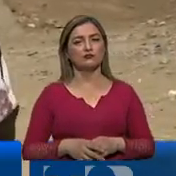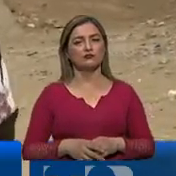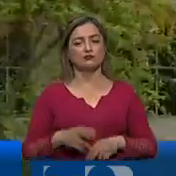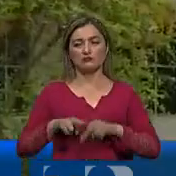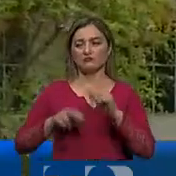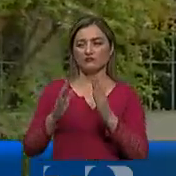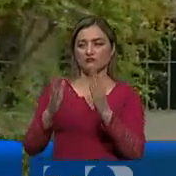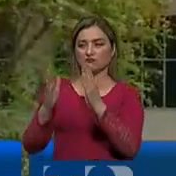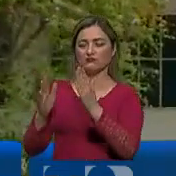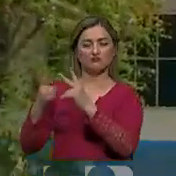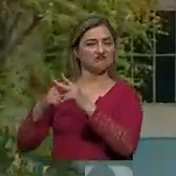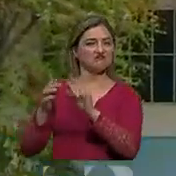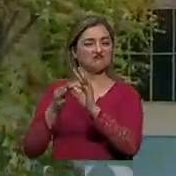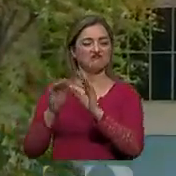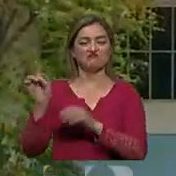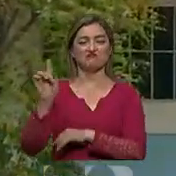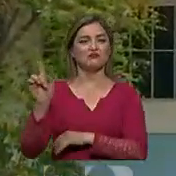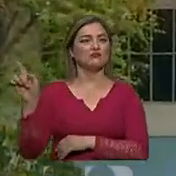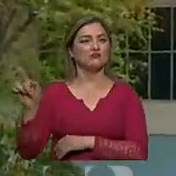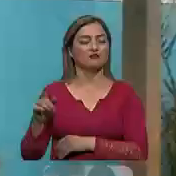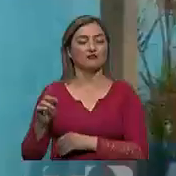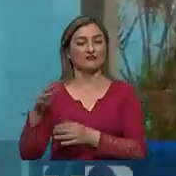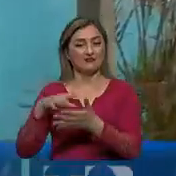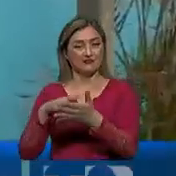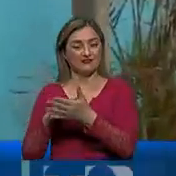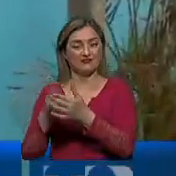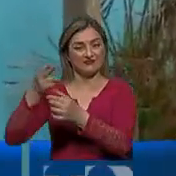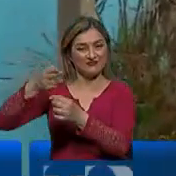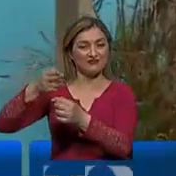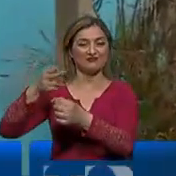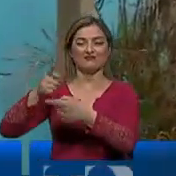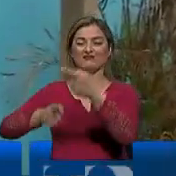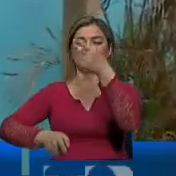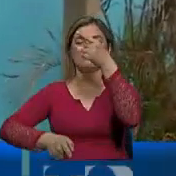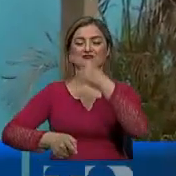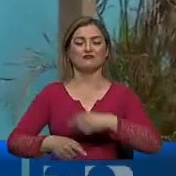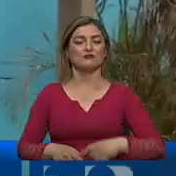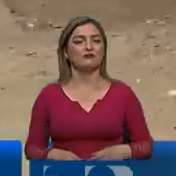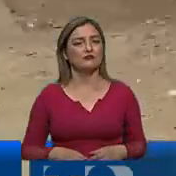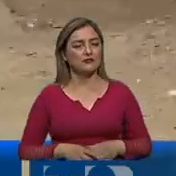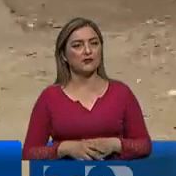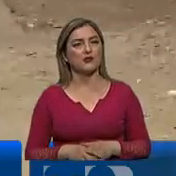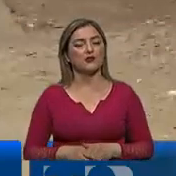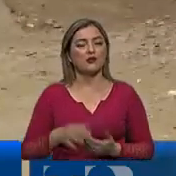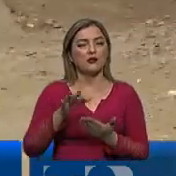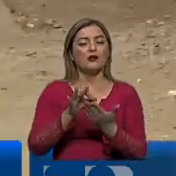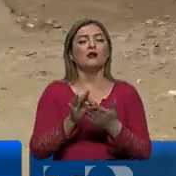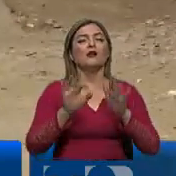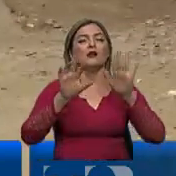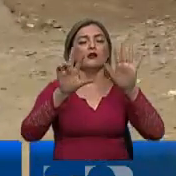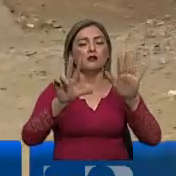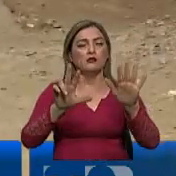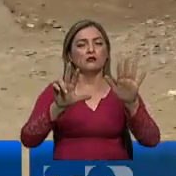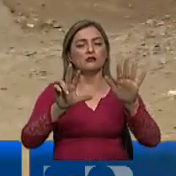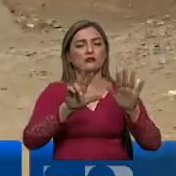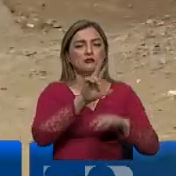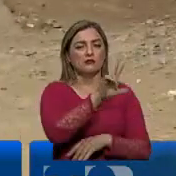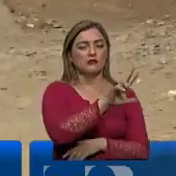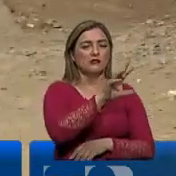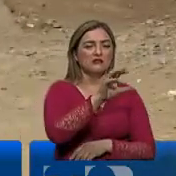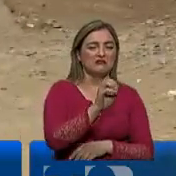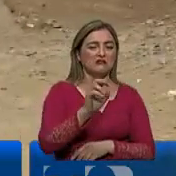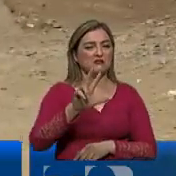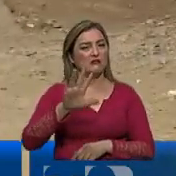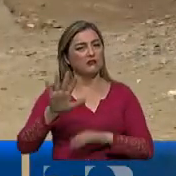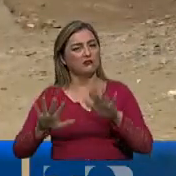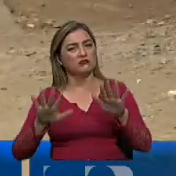ni el mantenimiento necesario para poder recibir a los estudiantes para que puedan estudiar de forma presencial. En la zona 8 son de 30 a 35 los